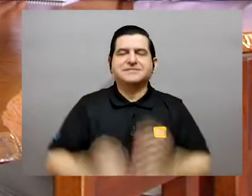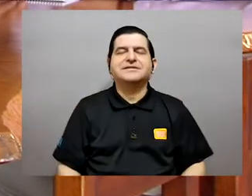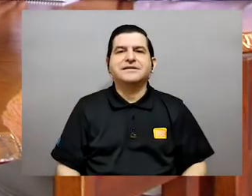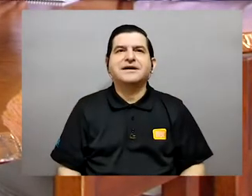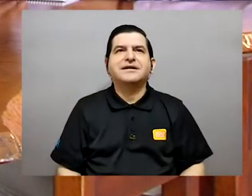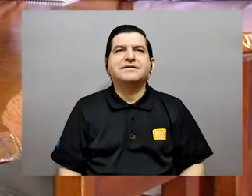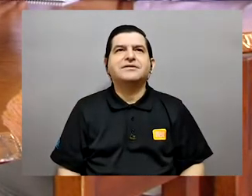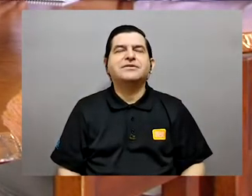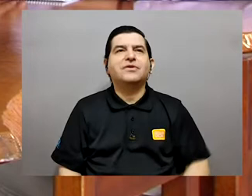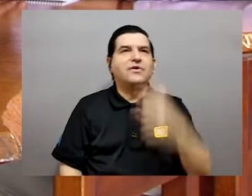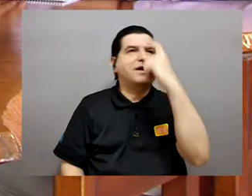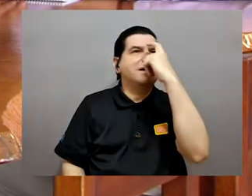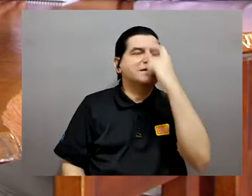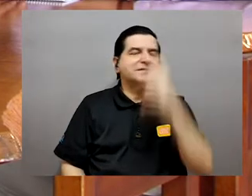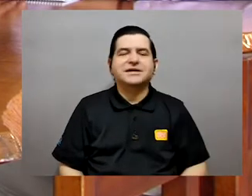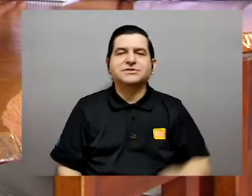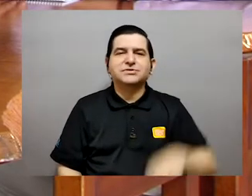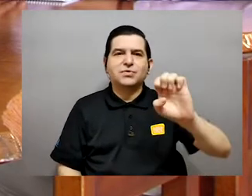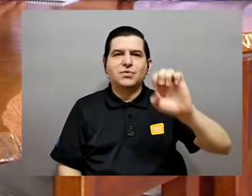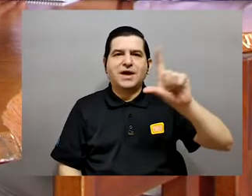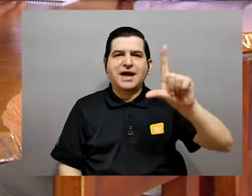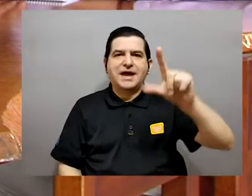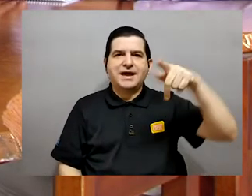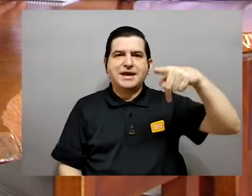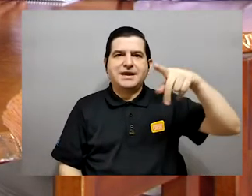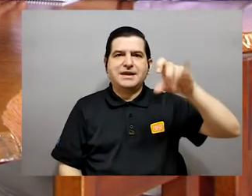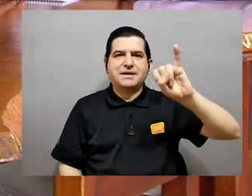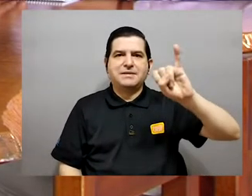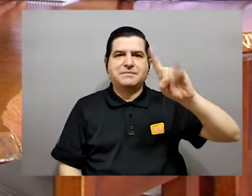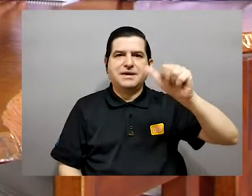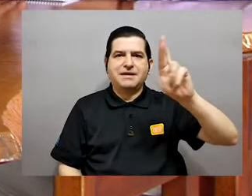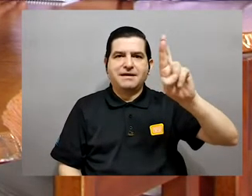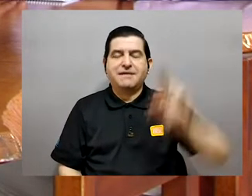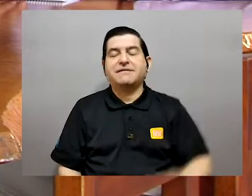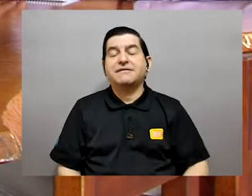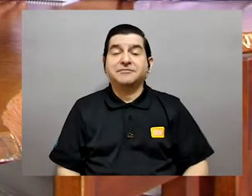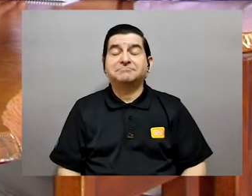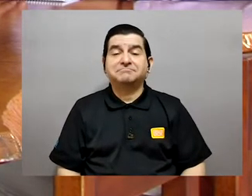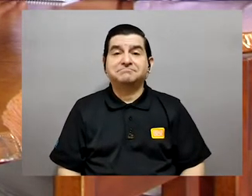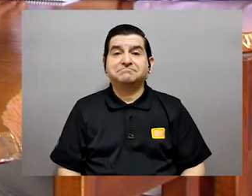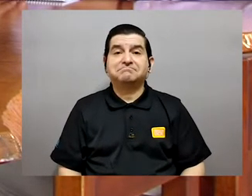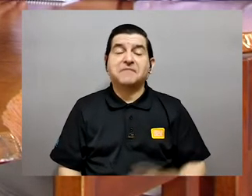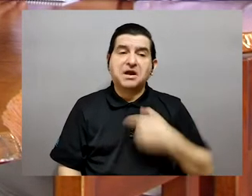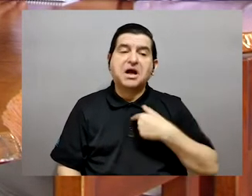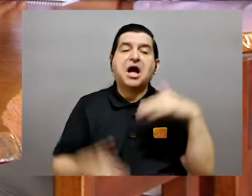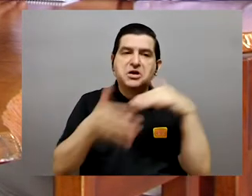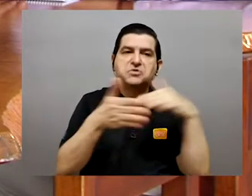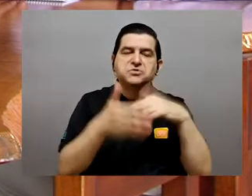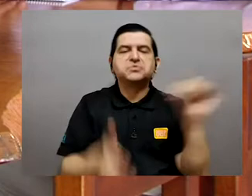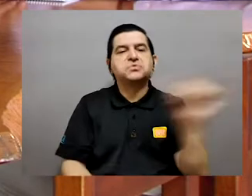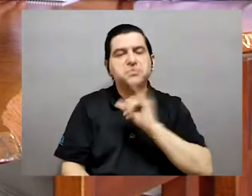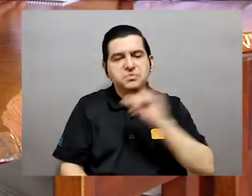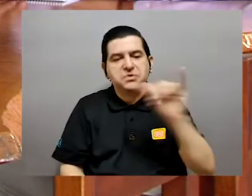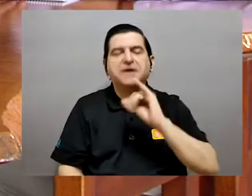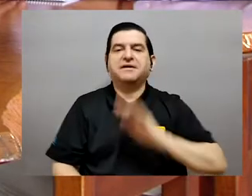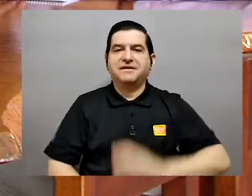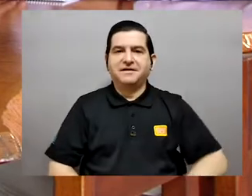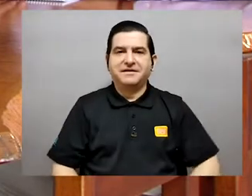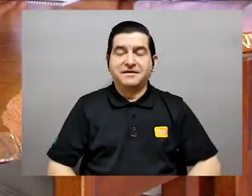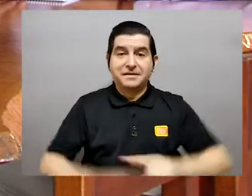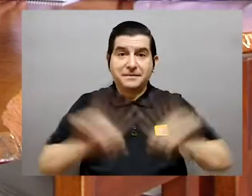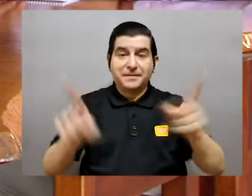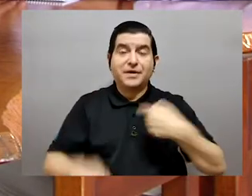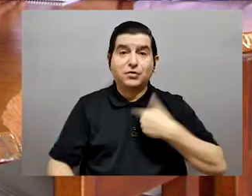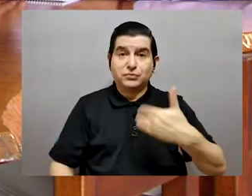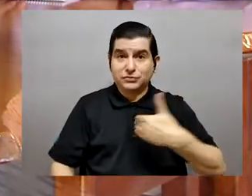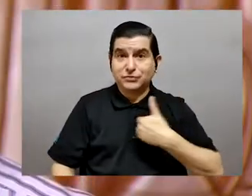yo le tenía que hacer un un almanaque para, bueno, digamos,